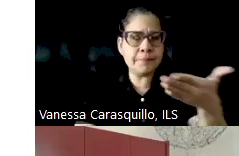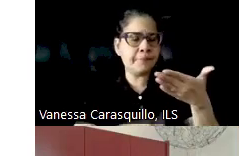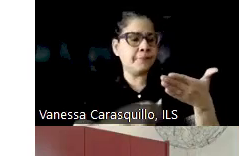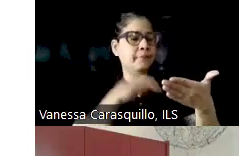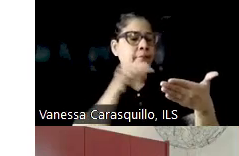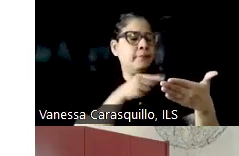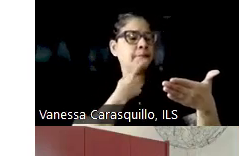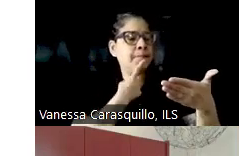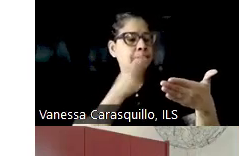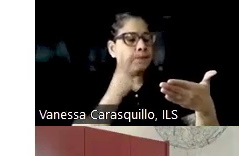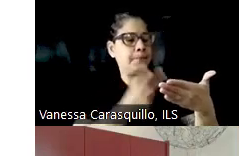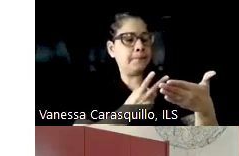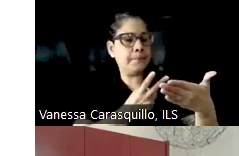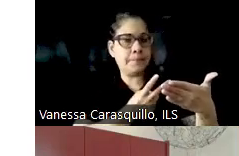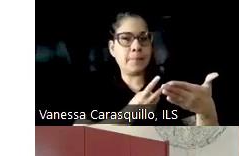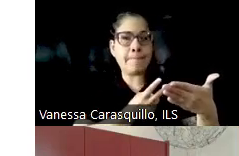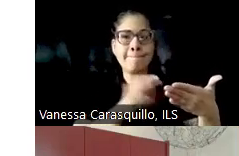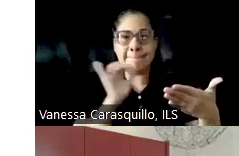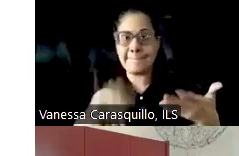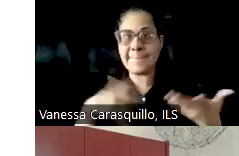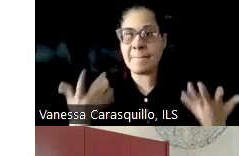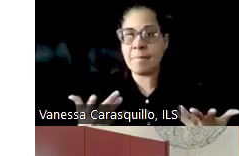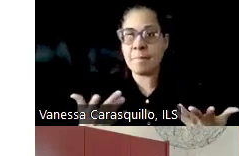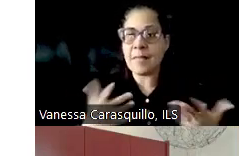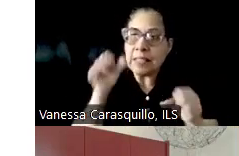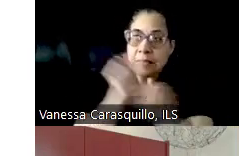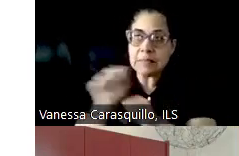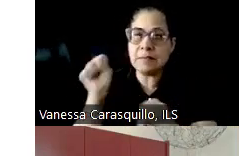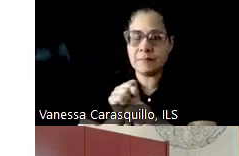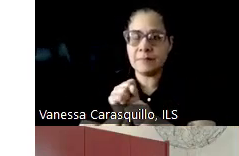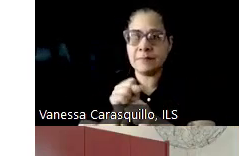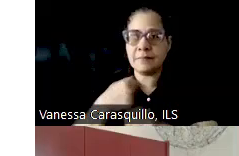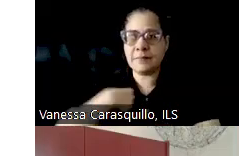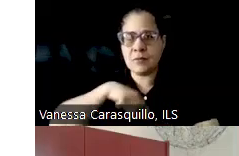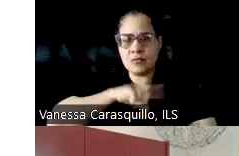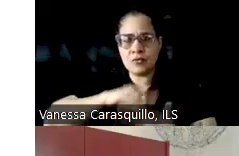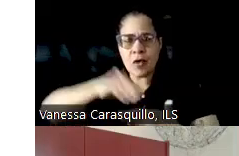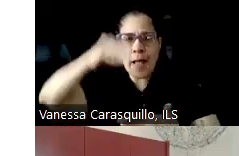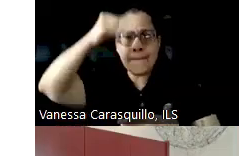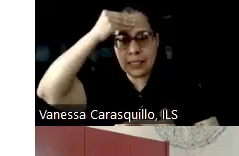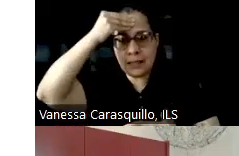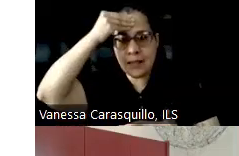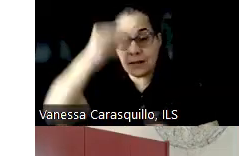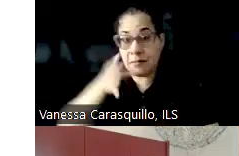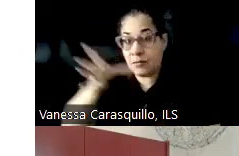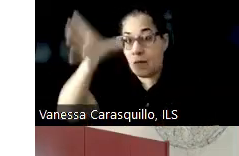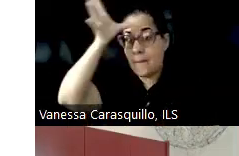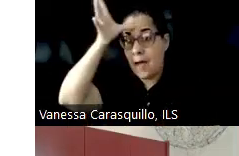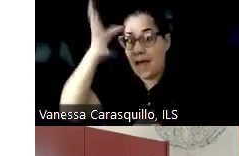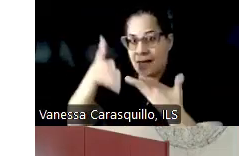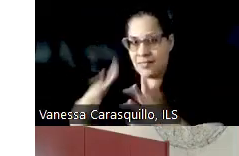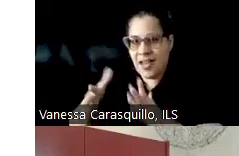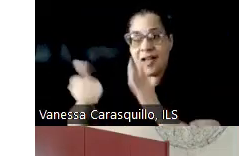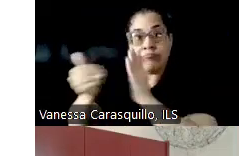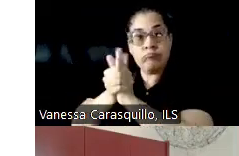envían. Y entonces ahí es que viene el trabajo de qué podemos aprender de estos padres que ya son expertos en